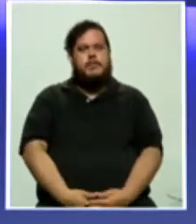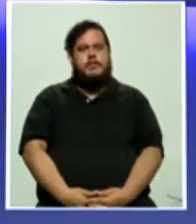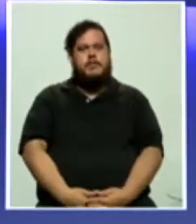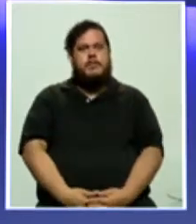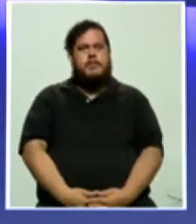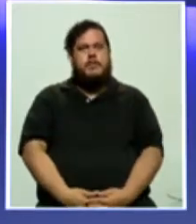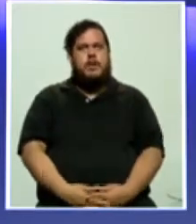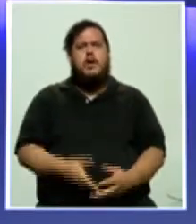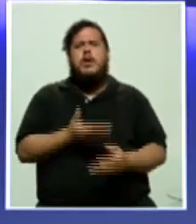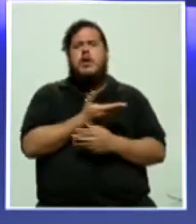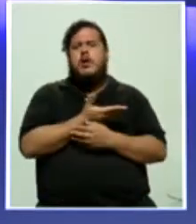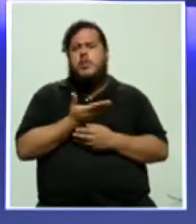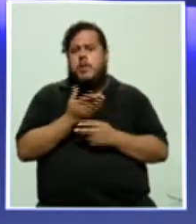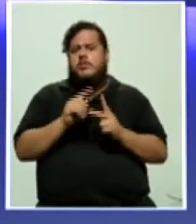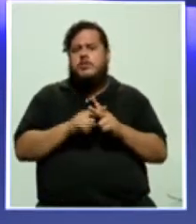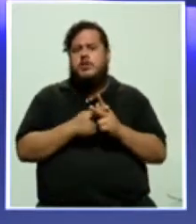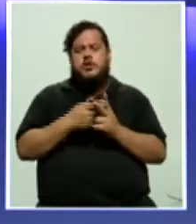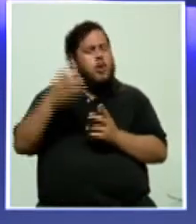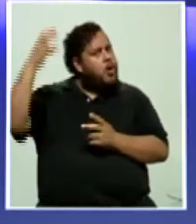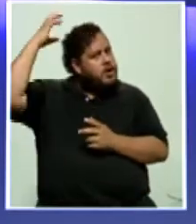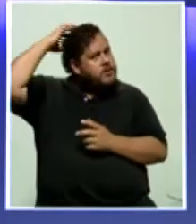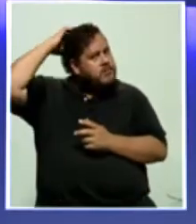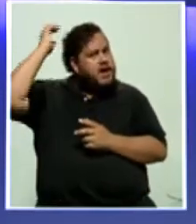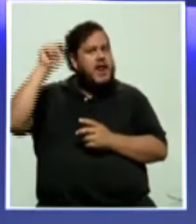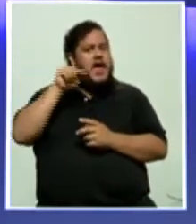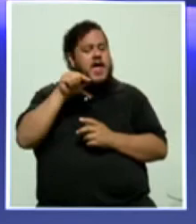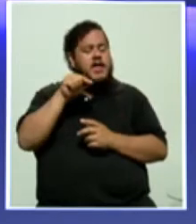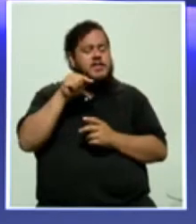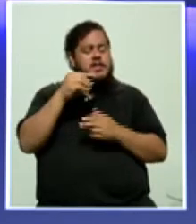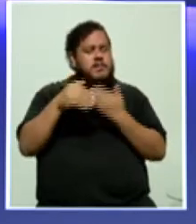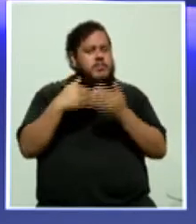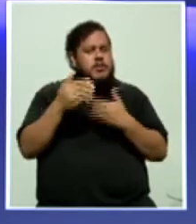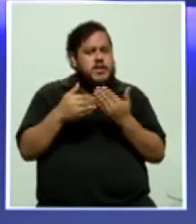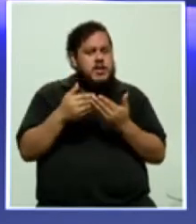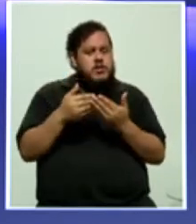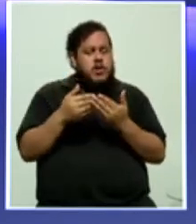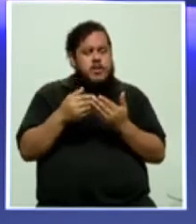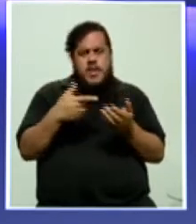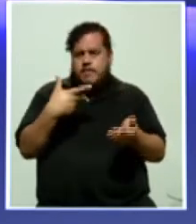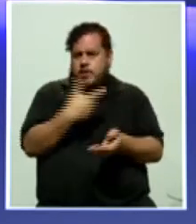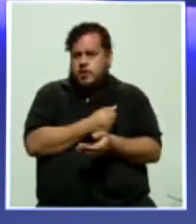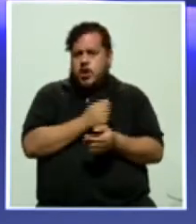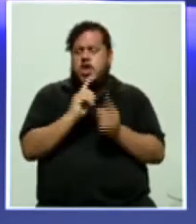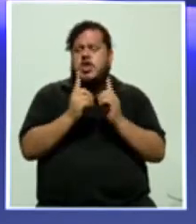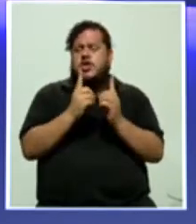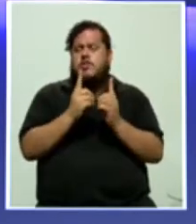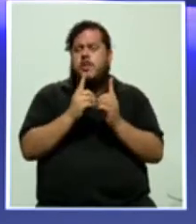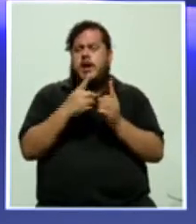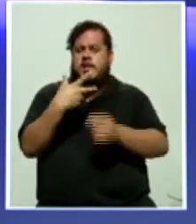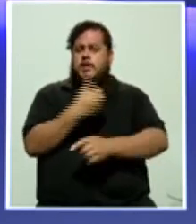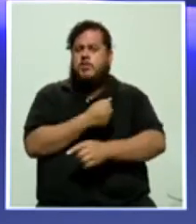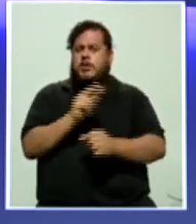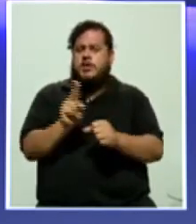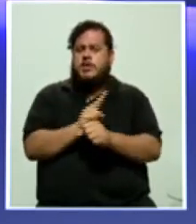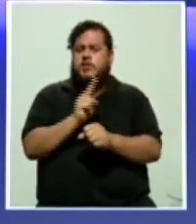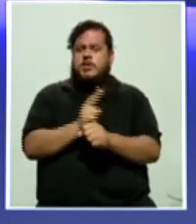¿Cuándo inició Israel este proceso de vacunación COVID y cuáles vacunas están aplicando, Jorge?